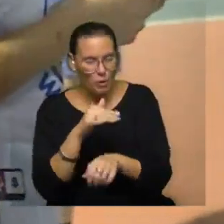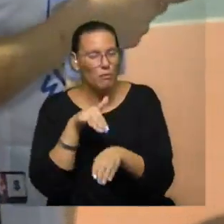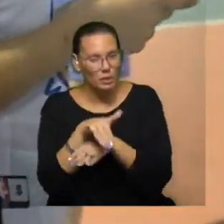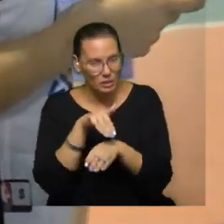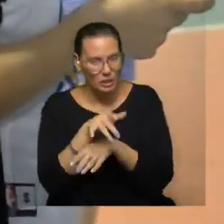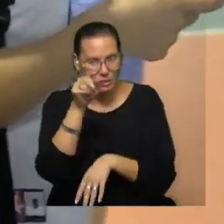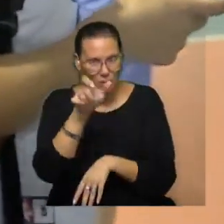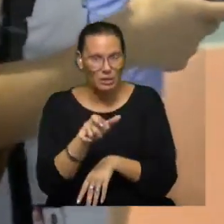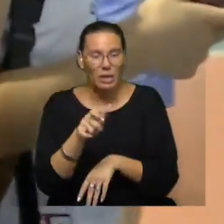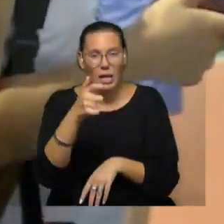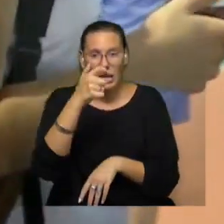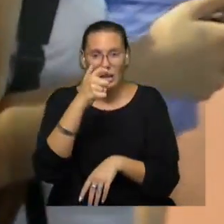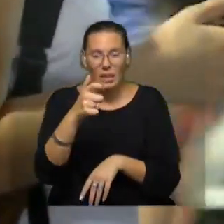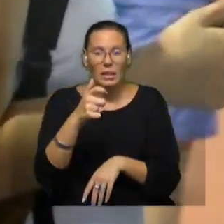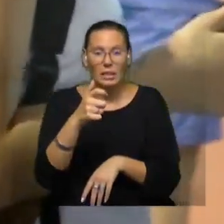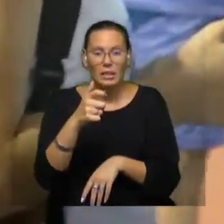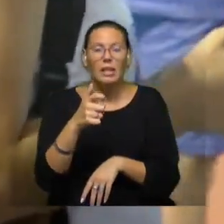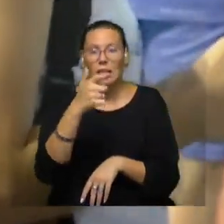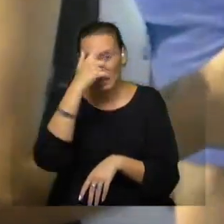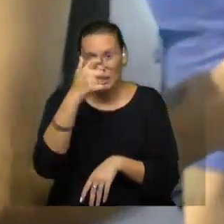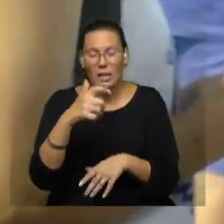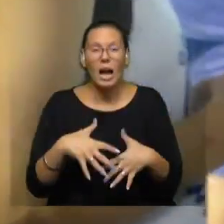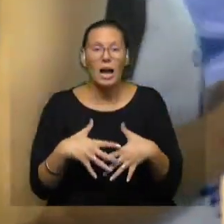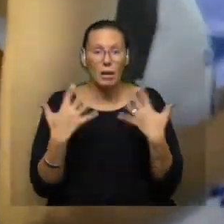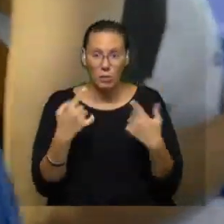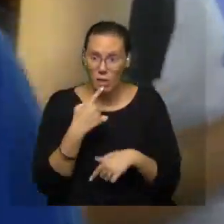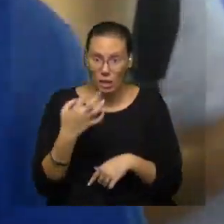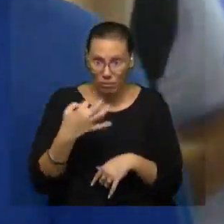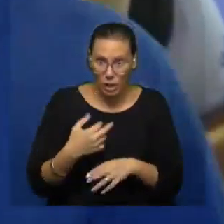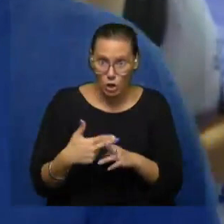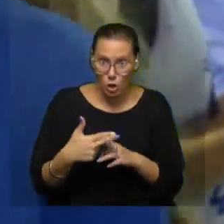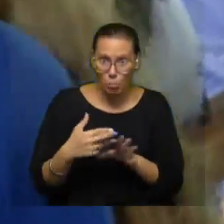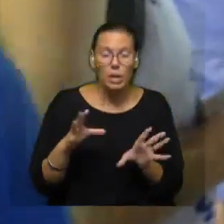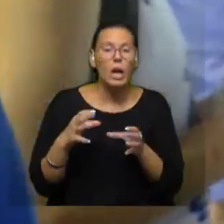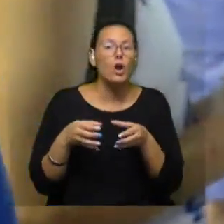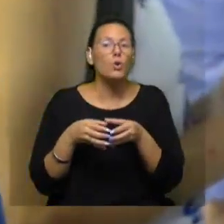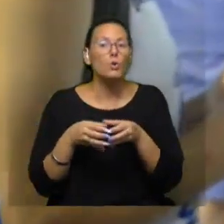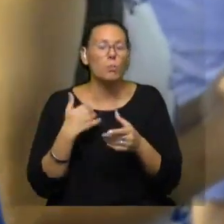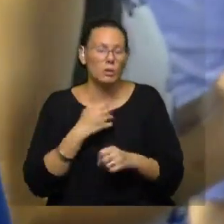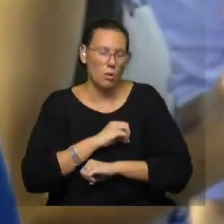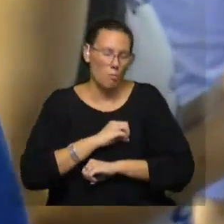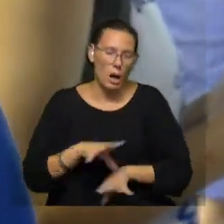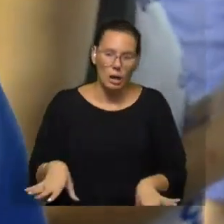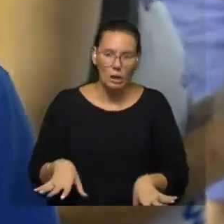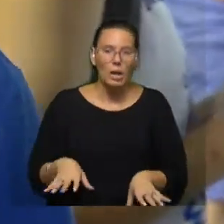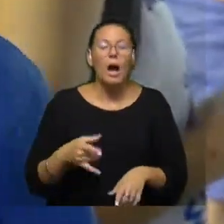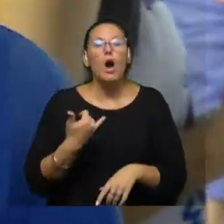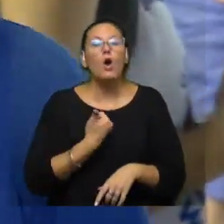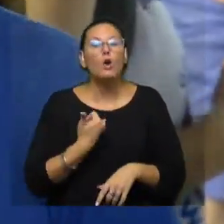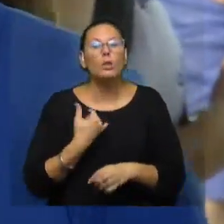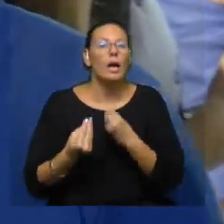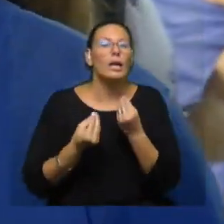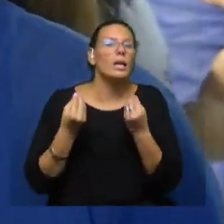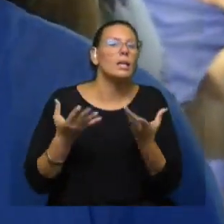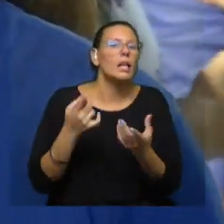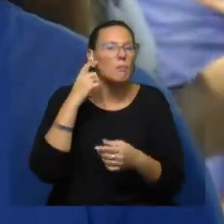porque sos la técnica de las campeonas. Decí bien el nombre del cuadro porque yo soy un desastre. Y bueno, y contame cómo fue esta experiencia,